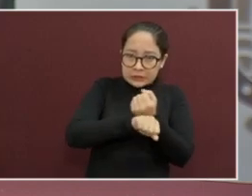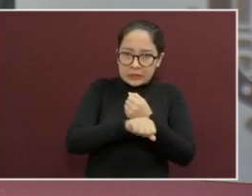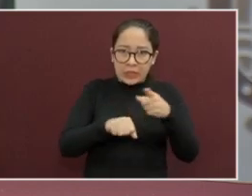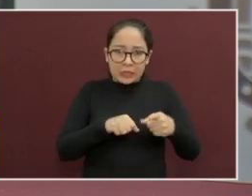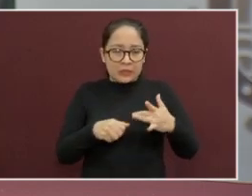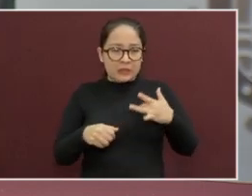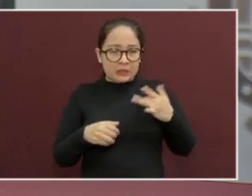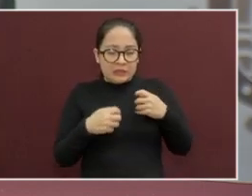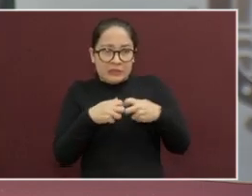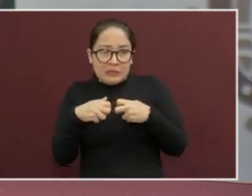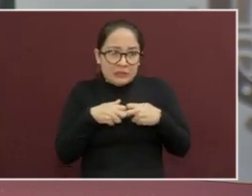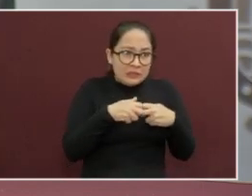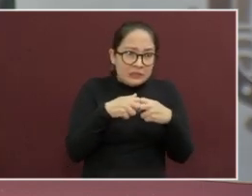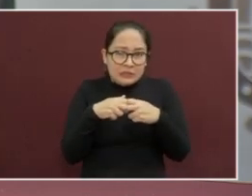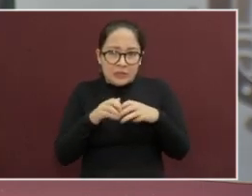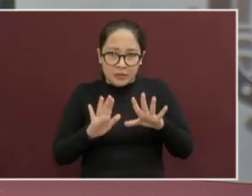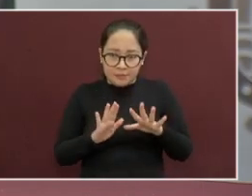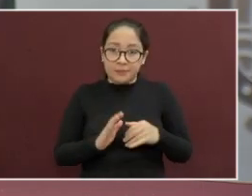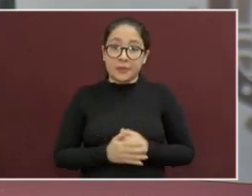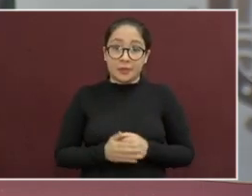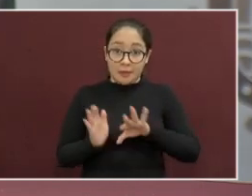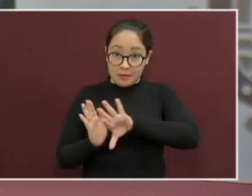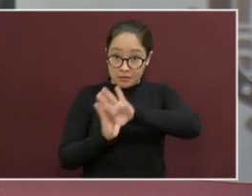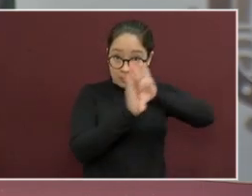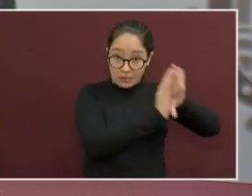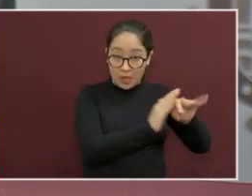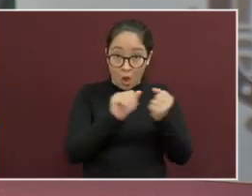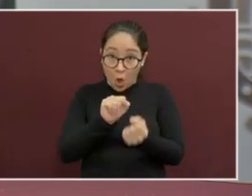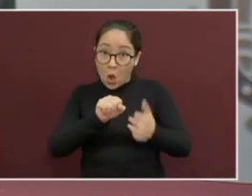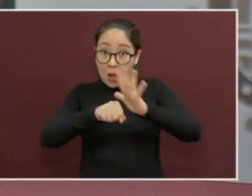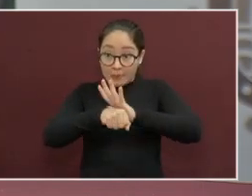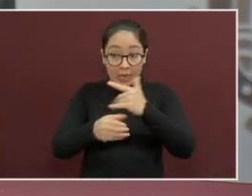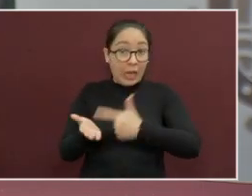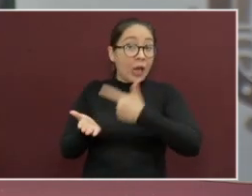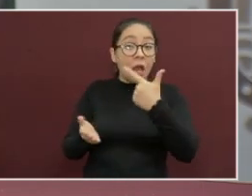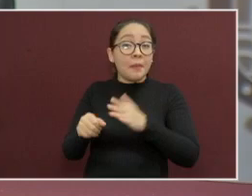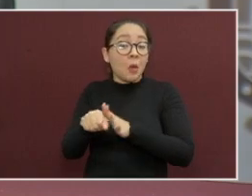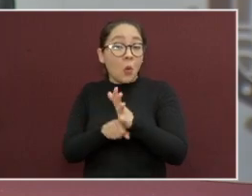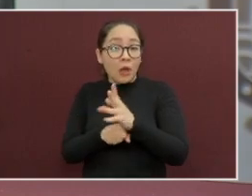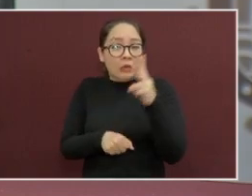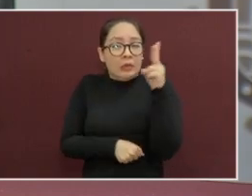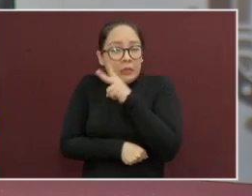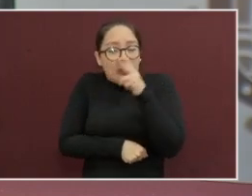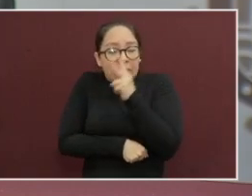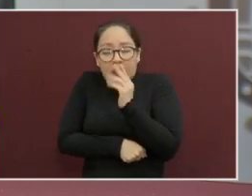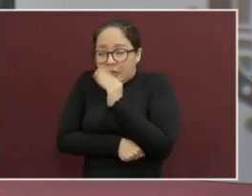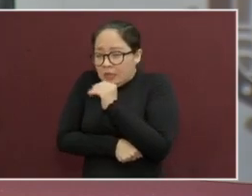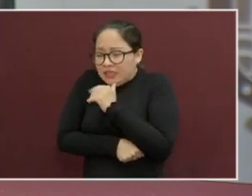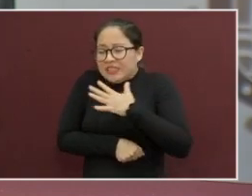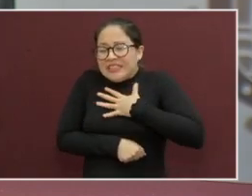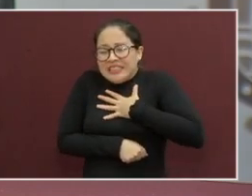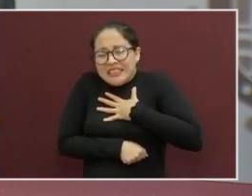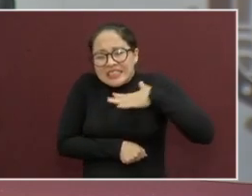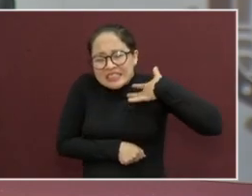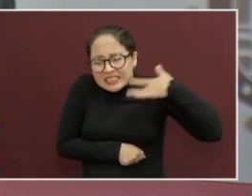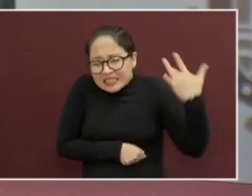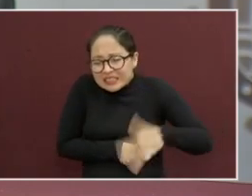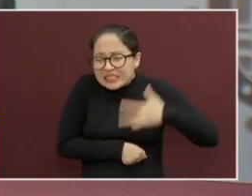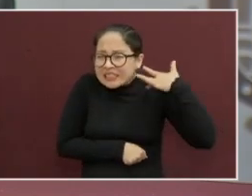cobit los síntomas de alarma son dificultad para respirar dolor o presión persistentes en el pecho